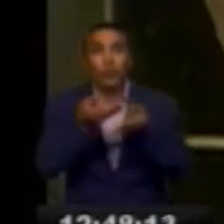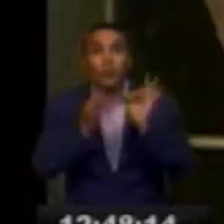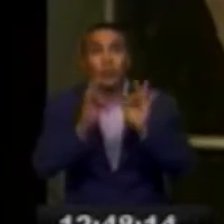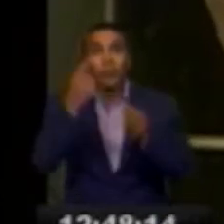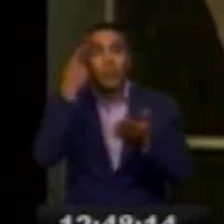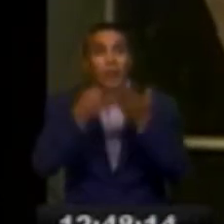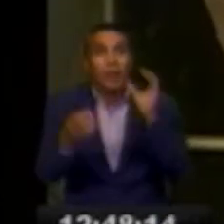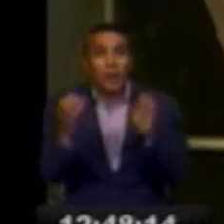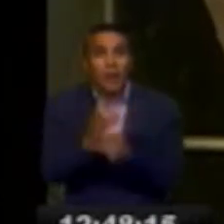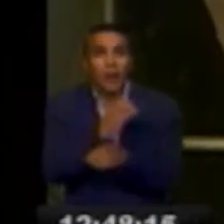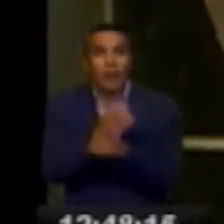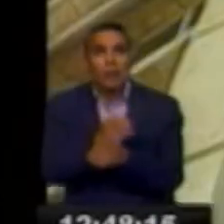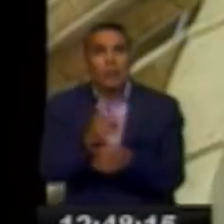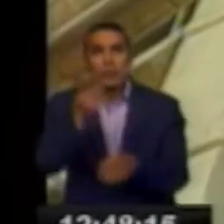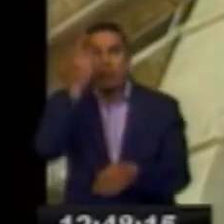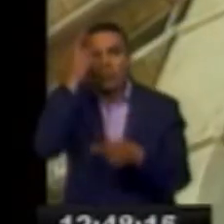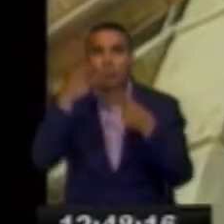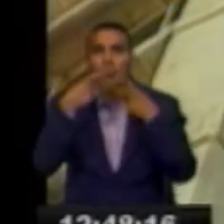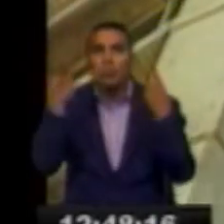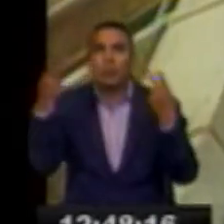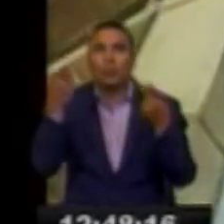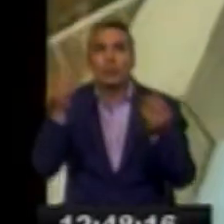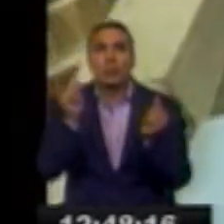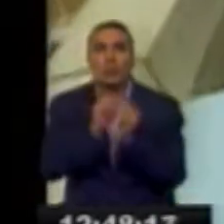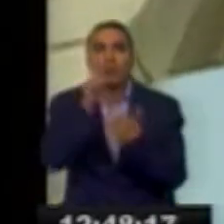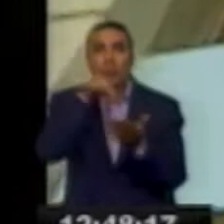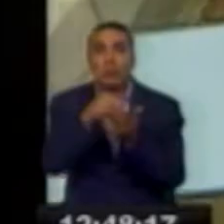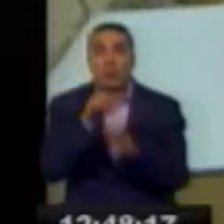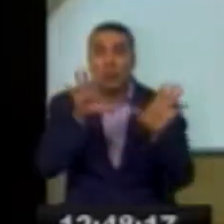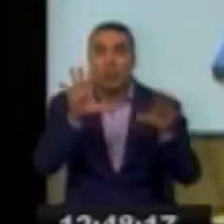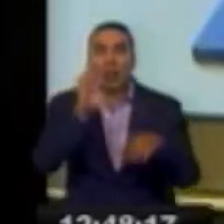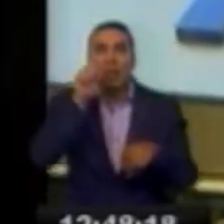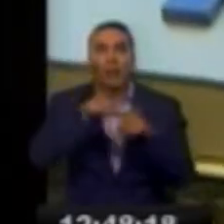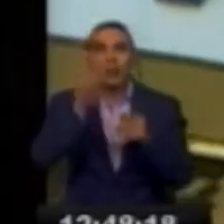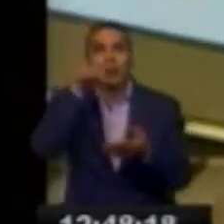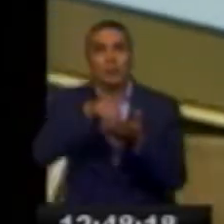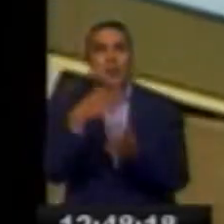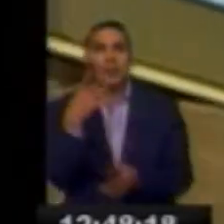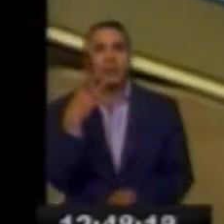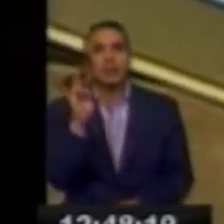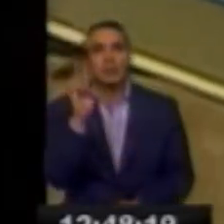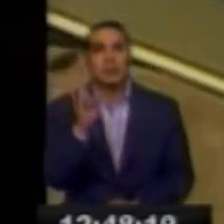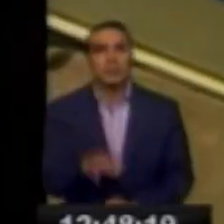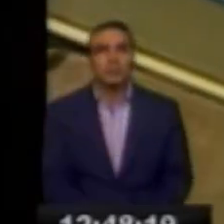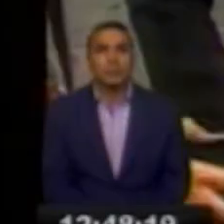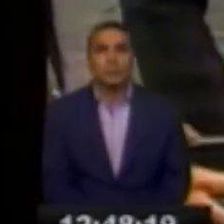cálculo de la deuda pública entre el año 2010 al 2017.